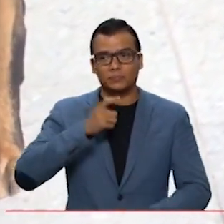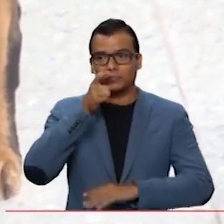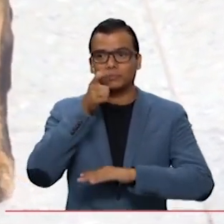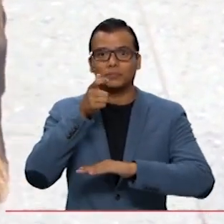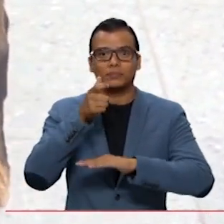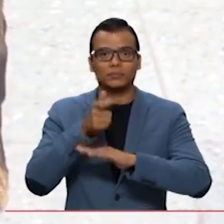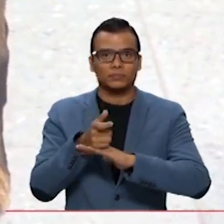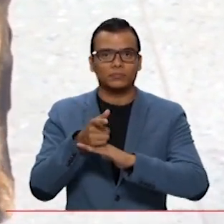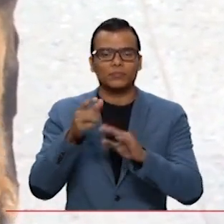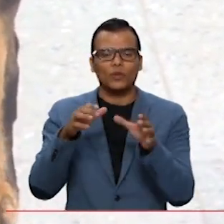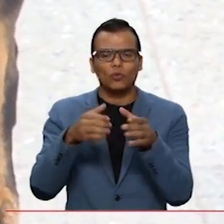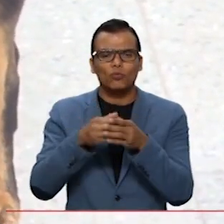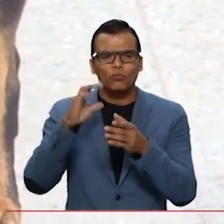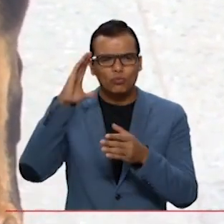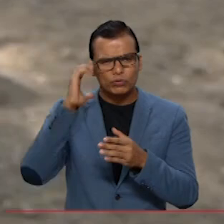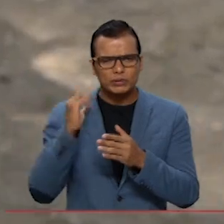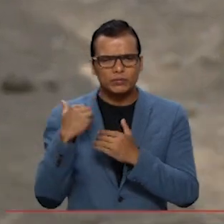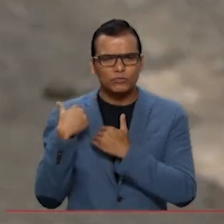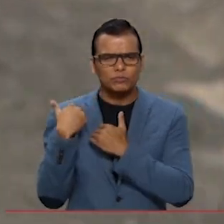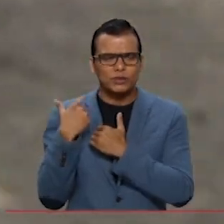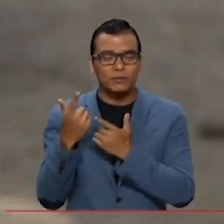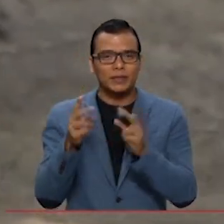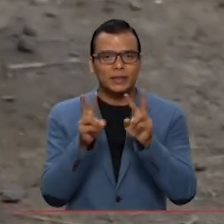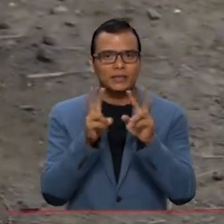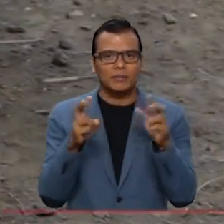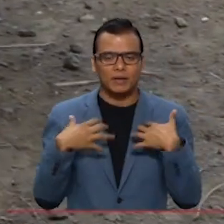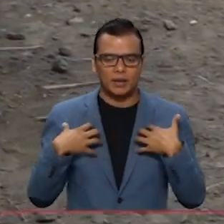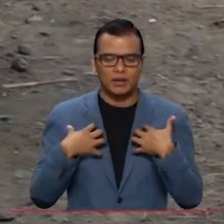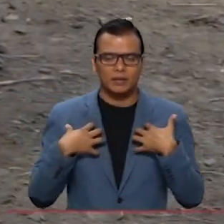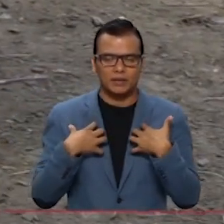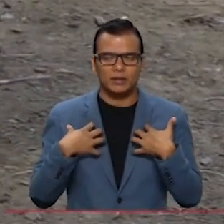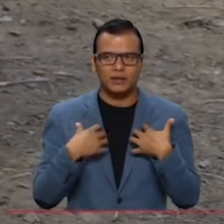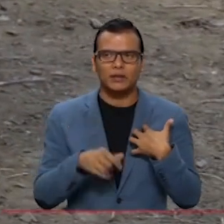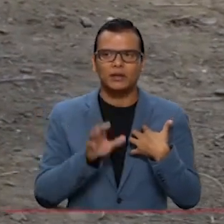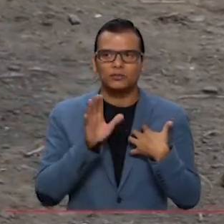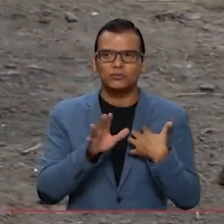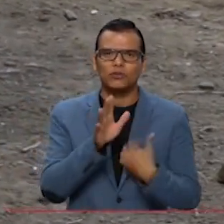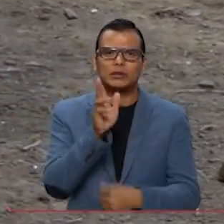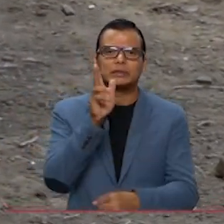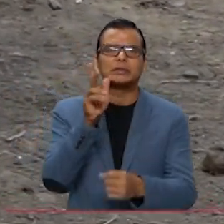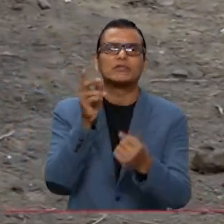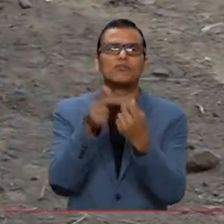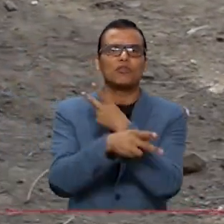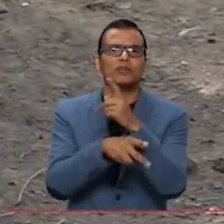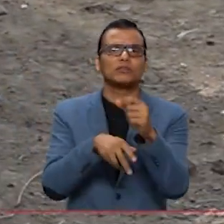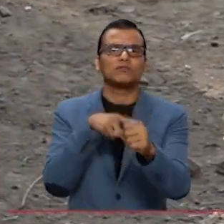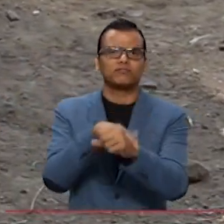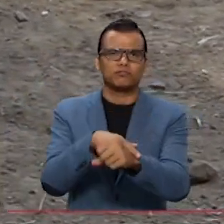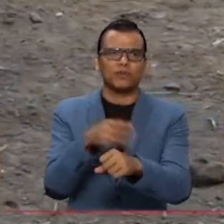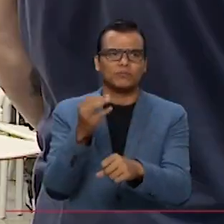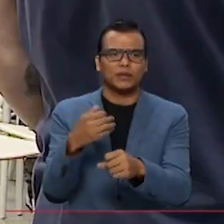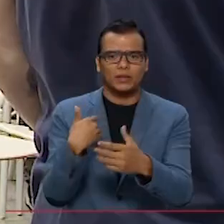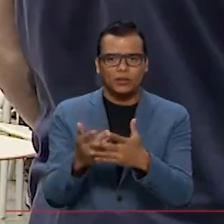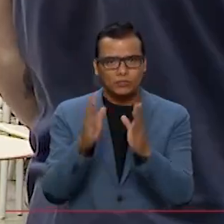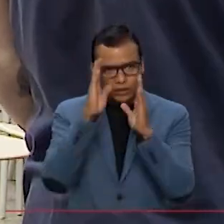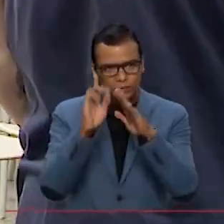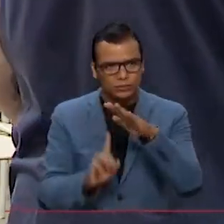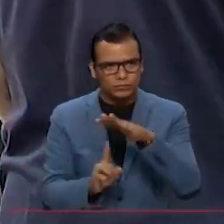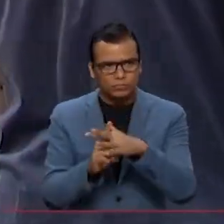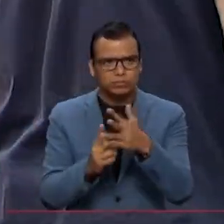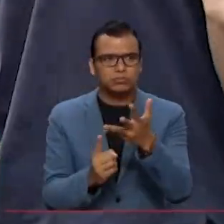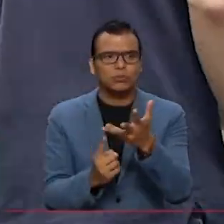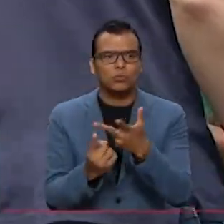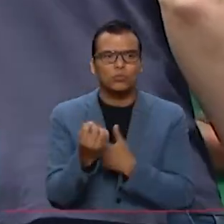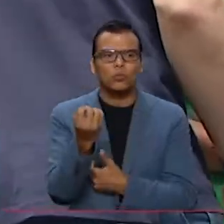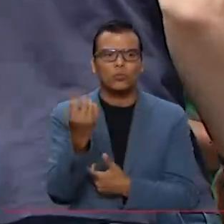policía especializada en maltrato animal, que en lo corrido del 2023 ha atendido 329 casos. Hoy